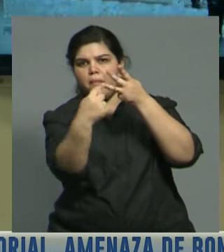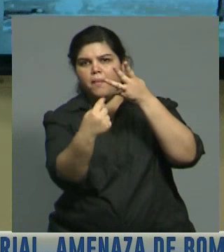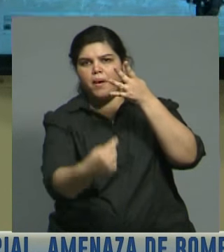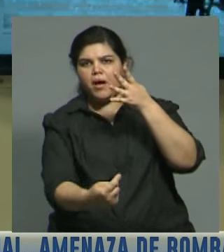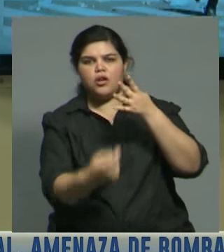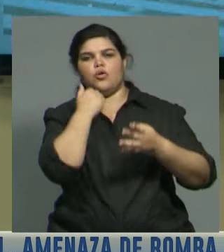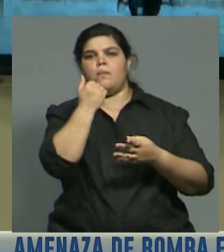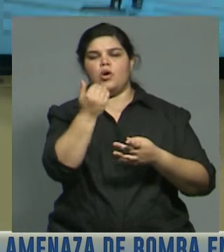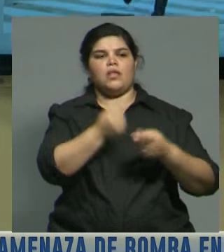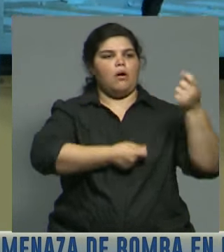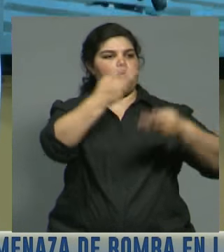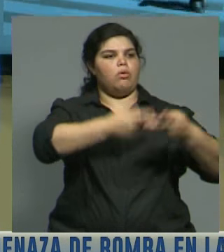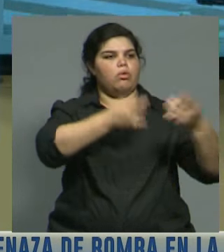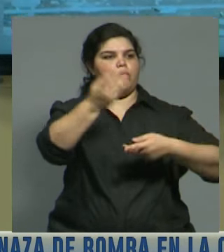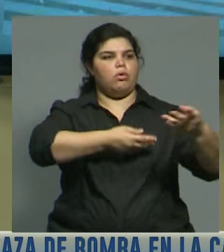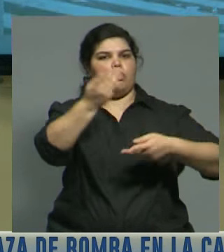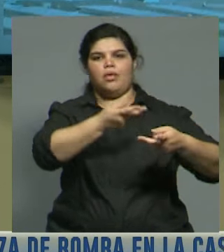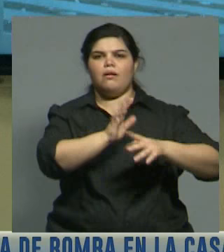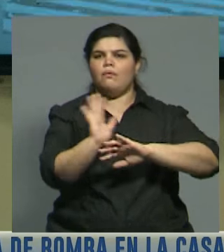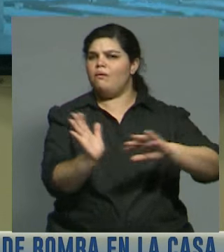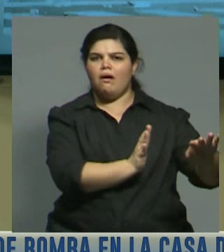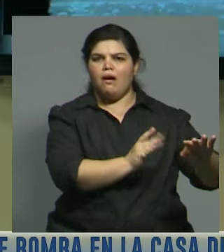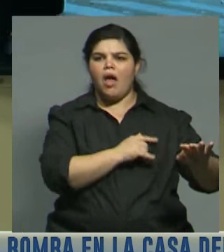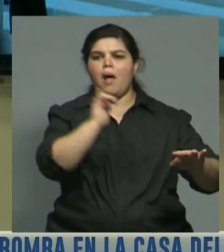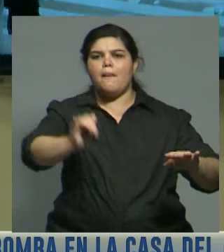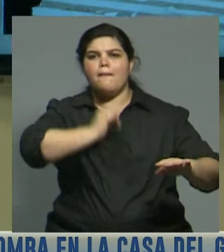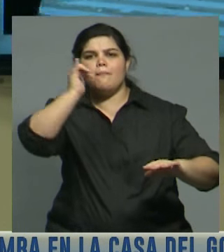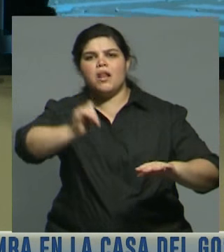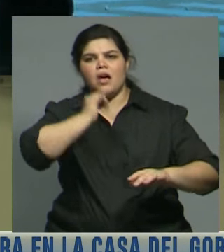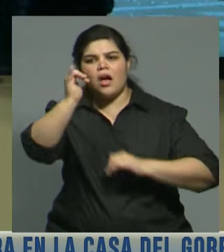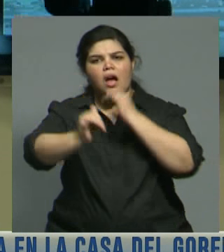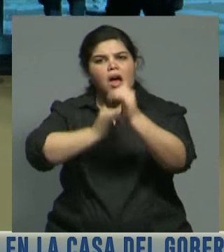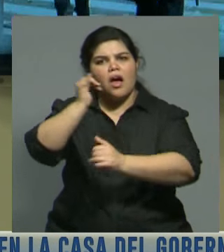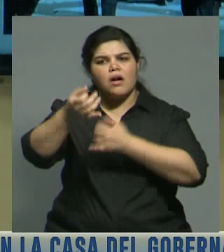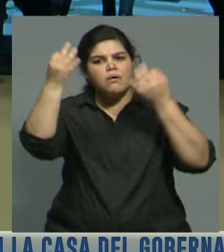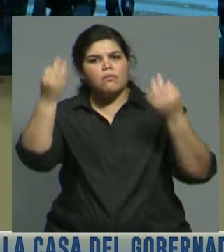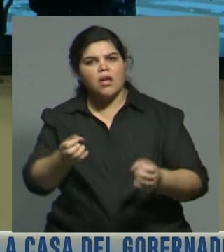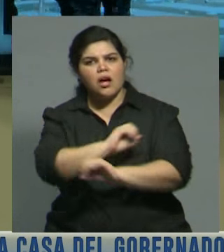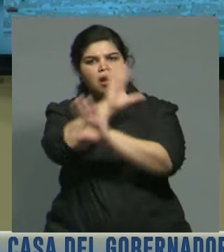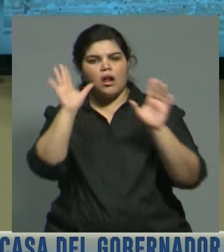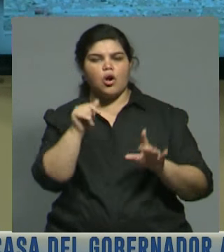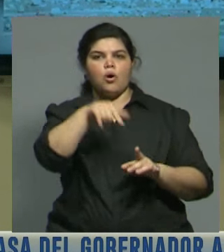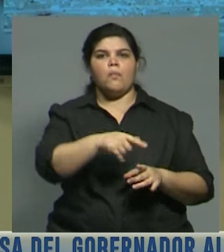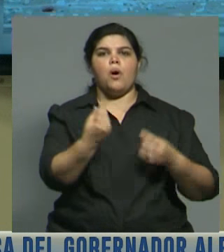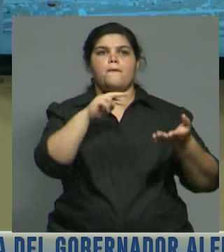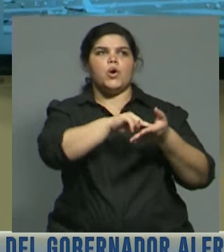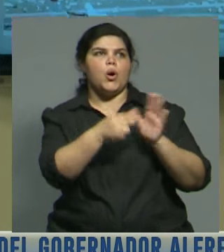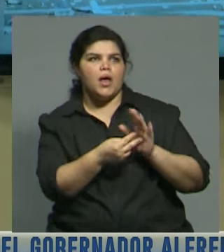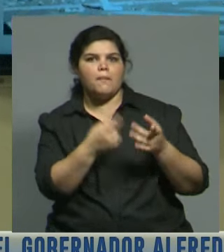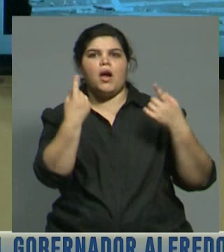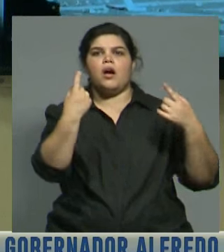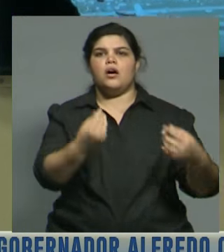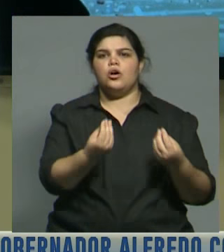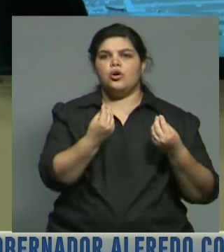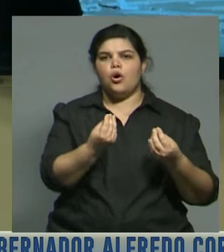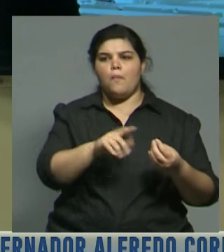el cálculo electoral que están constantemente haciendo tanto gobierno como oposición de cómo capitalizar los conflictos, cómo capitalizar la violencia simbólica, cómo